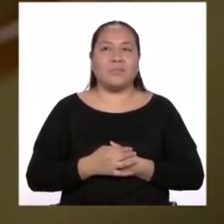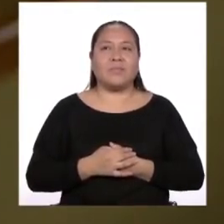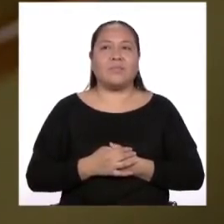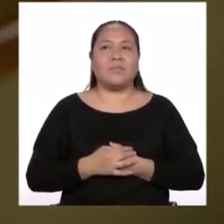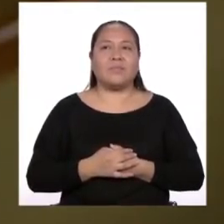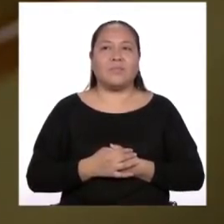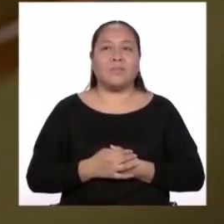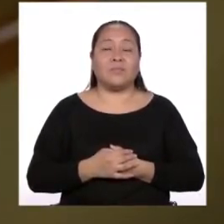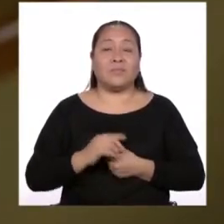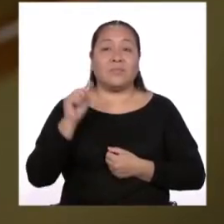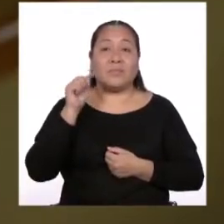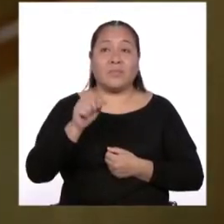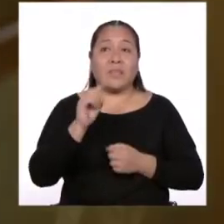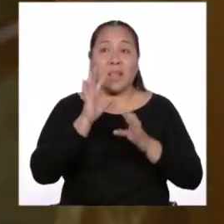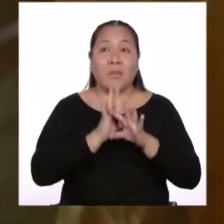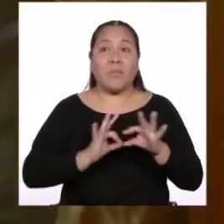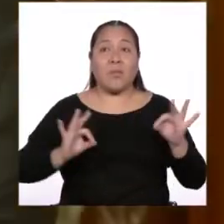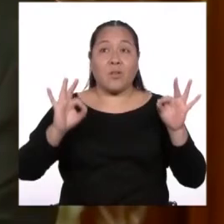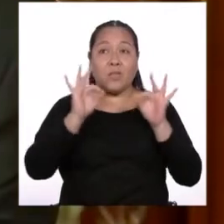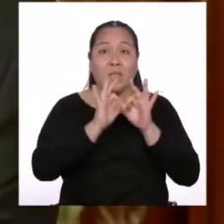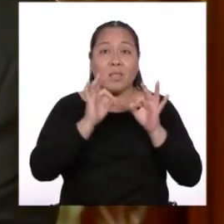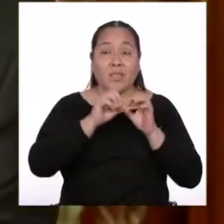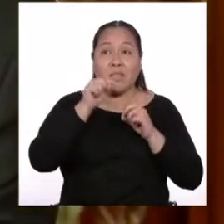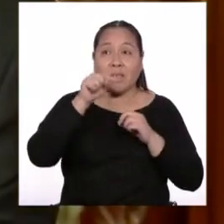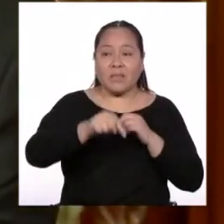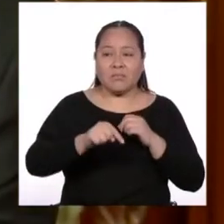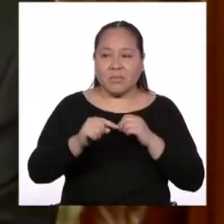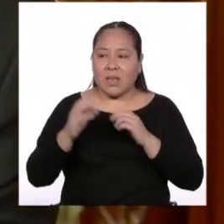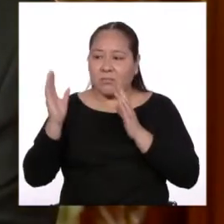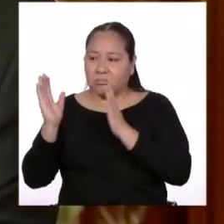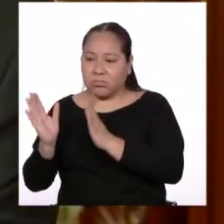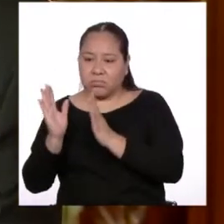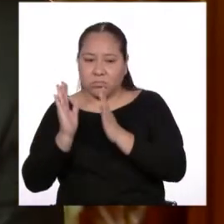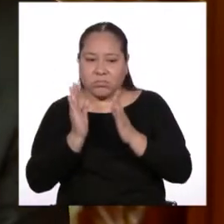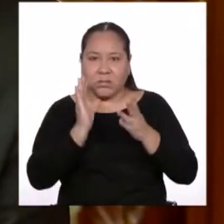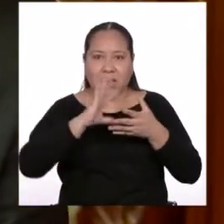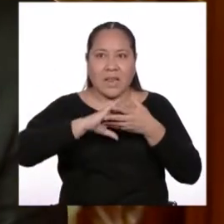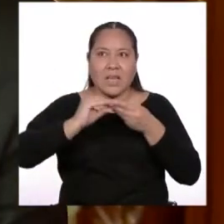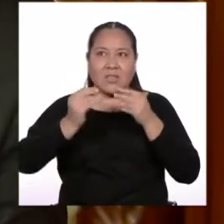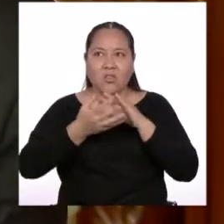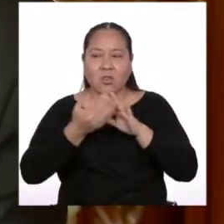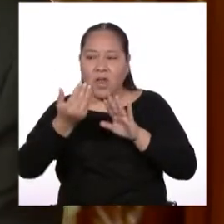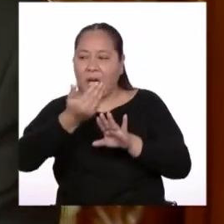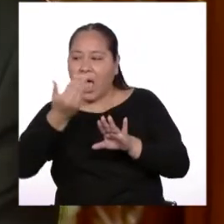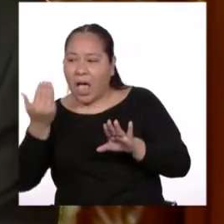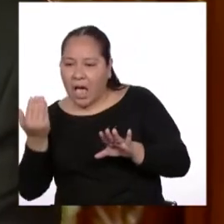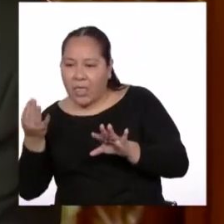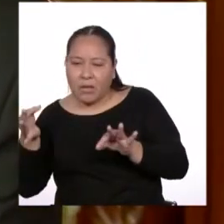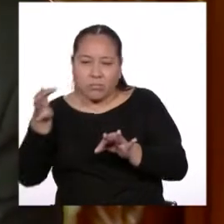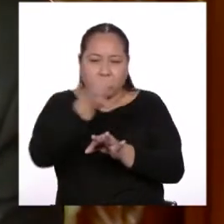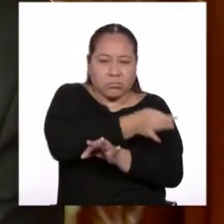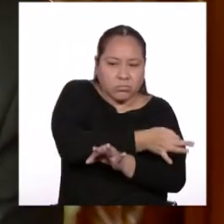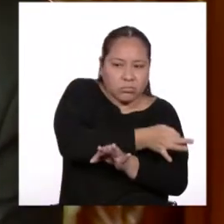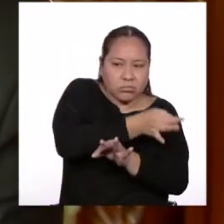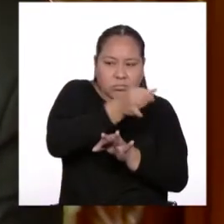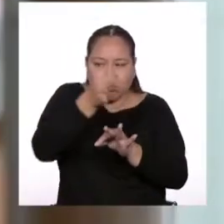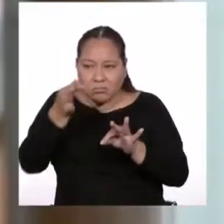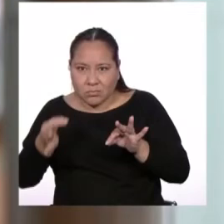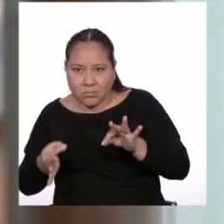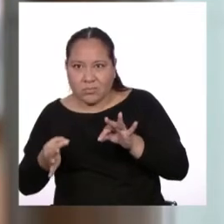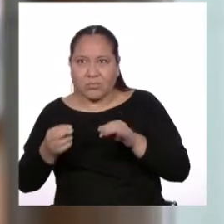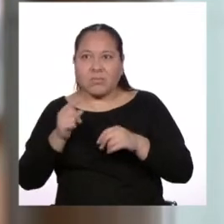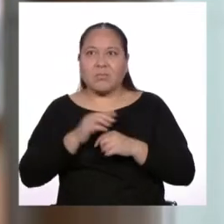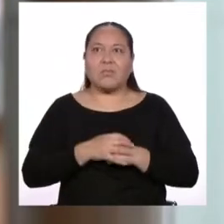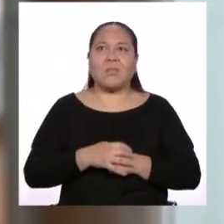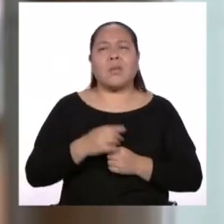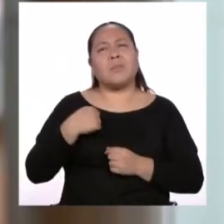El relato esencial está muy bien construido, ¿no? Hay anticipaciones, retrocesos, simultaneísmo. A